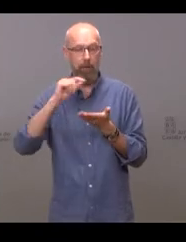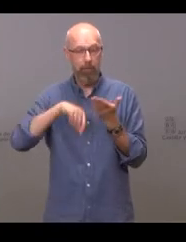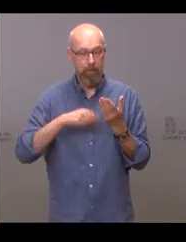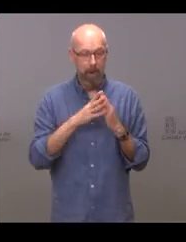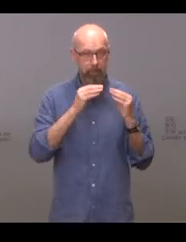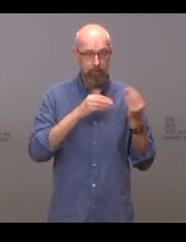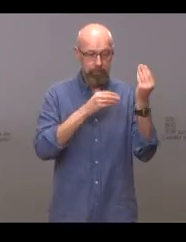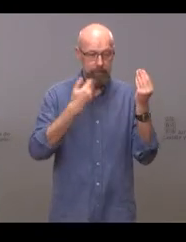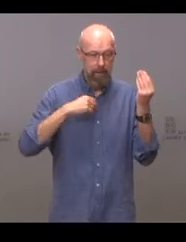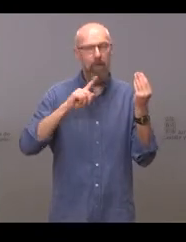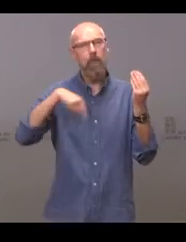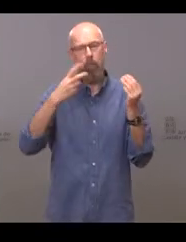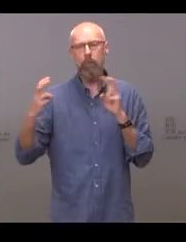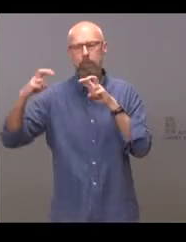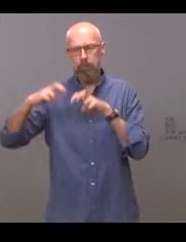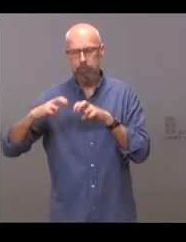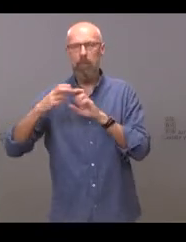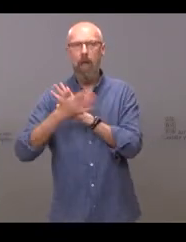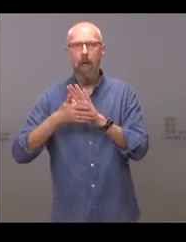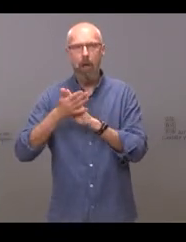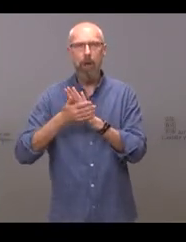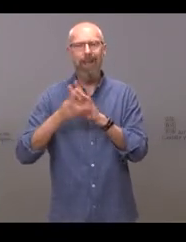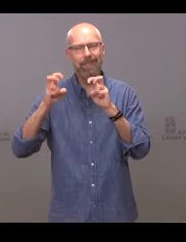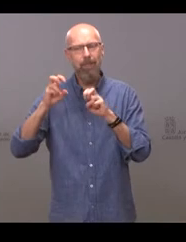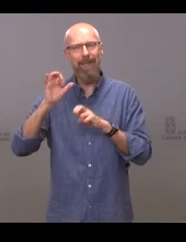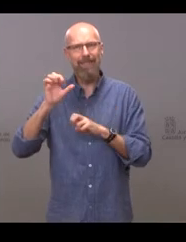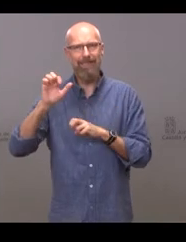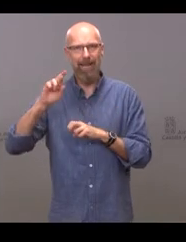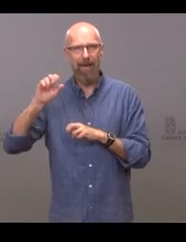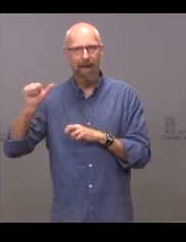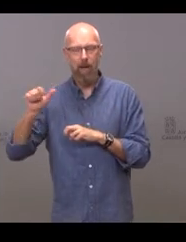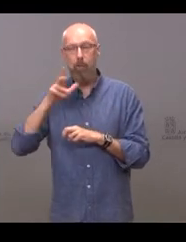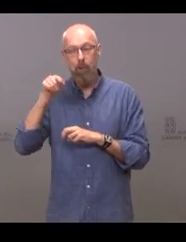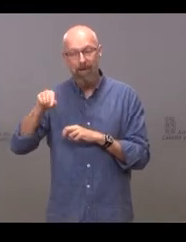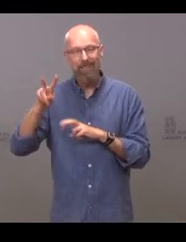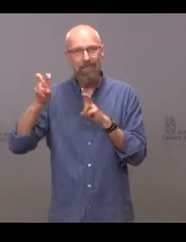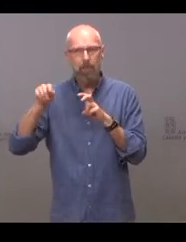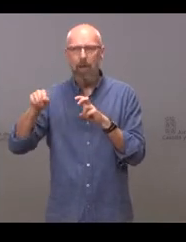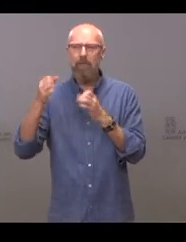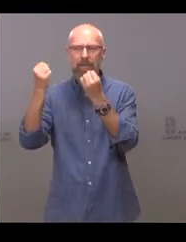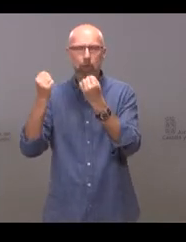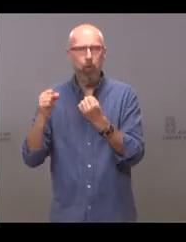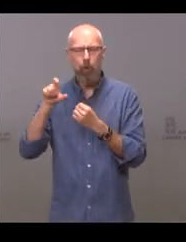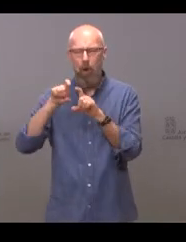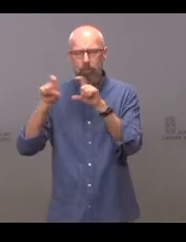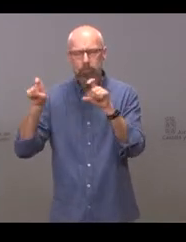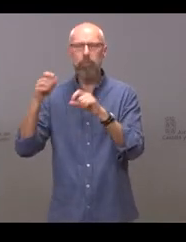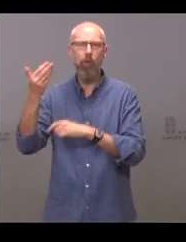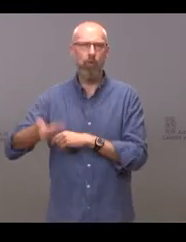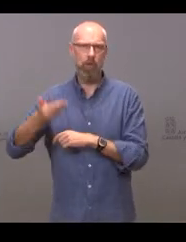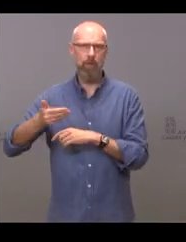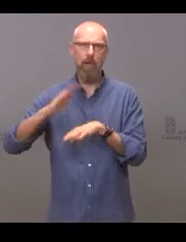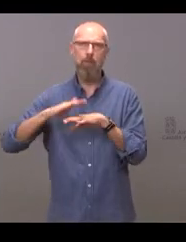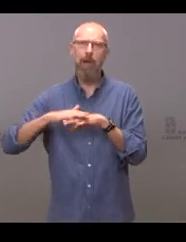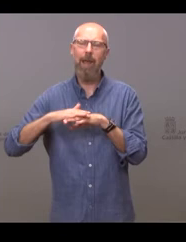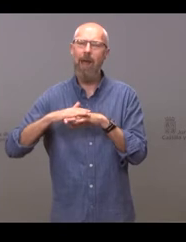sentemos para hablar de todo lo que supone serlo porque creemos y de verdad qué es una institución fundamental para las relaciones